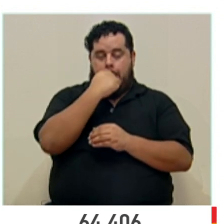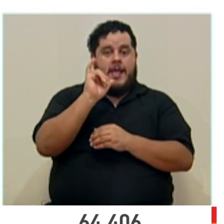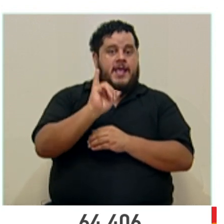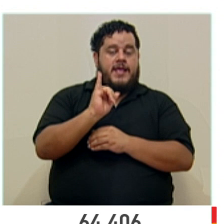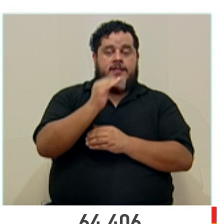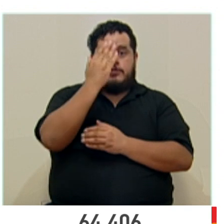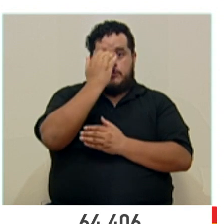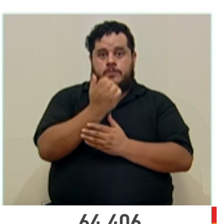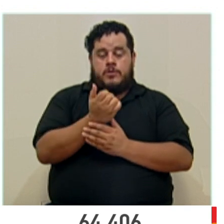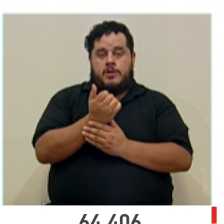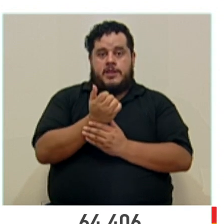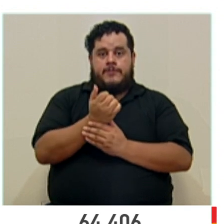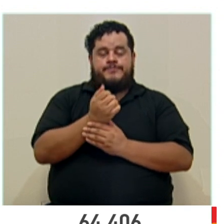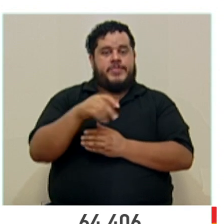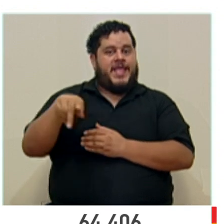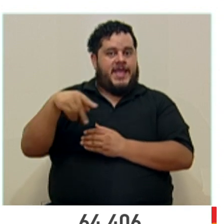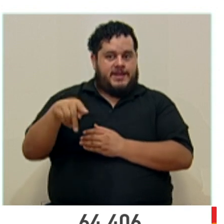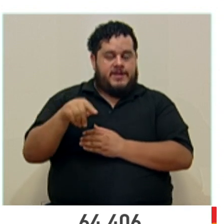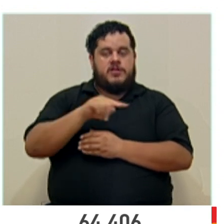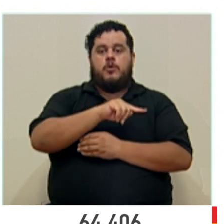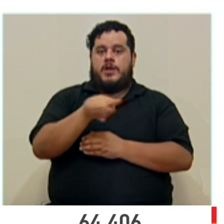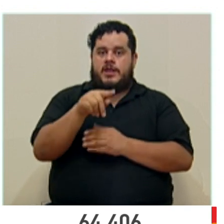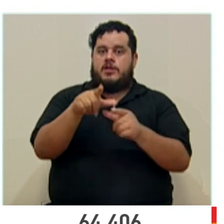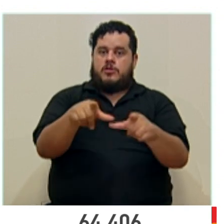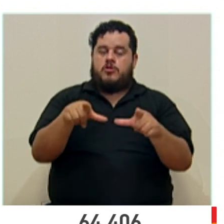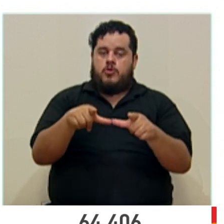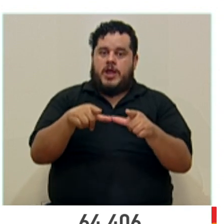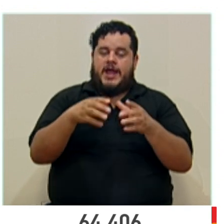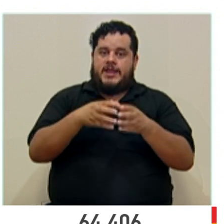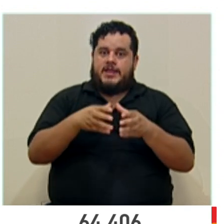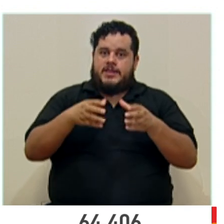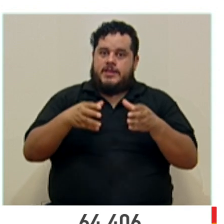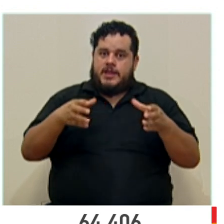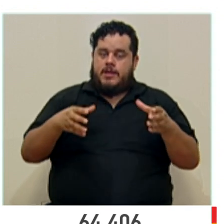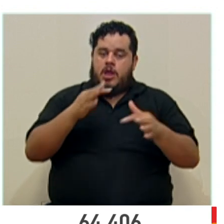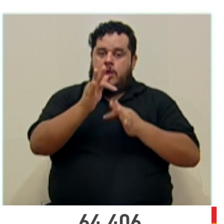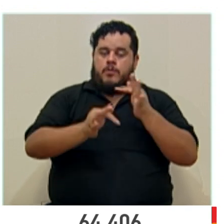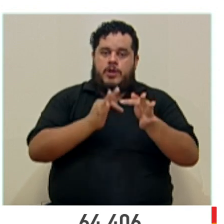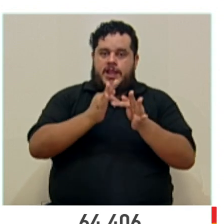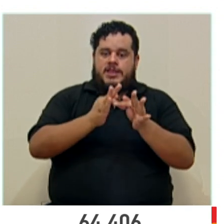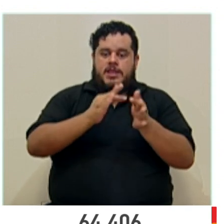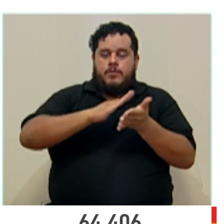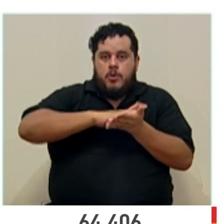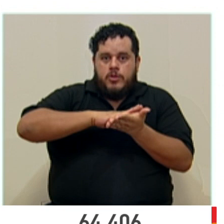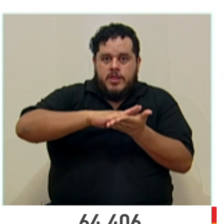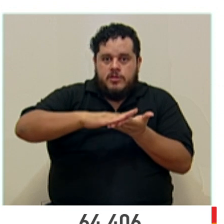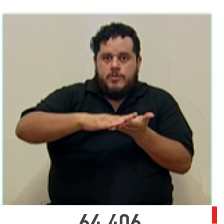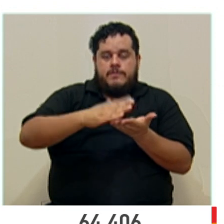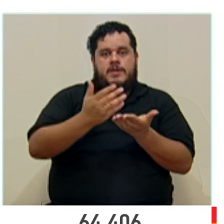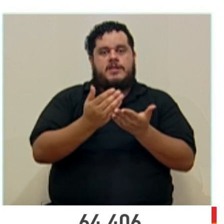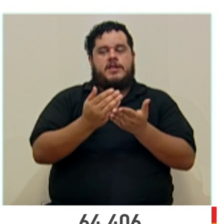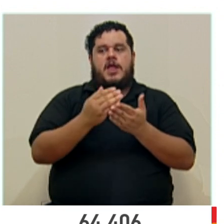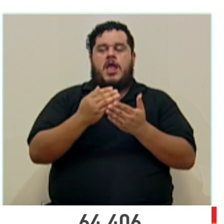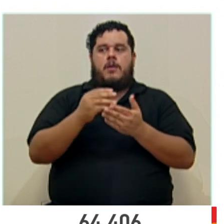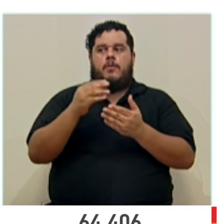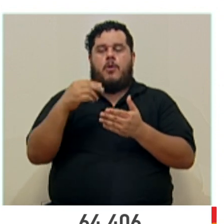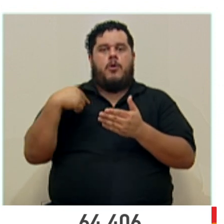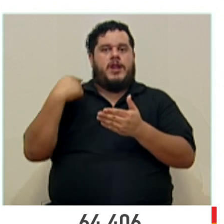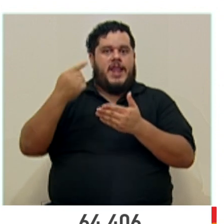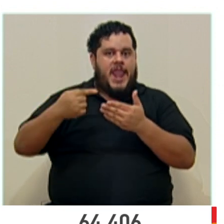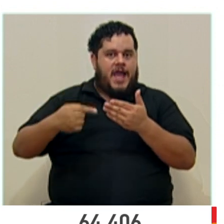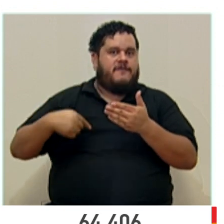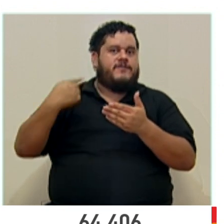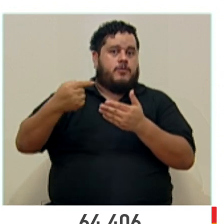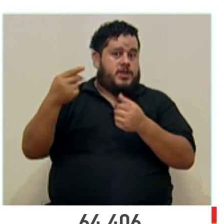cuanto el riesgo en estos sitios se ve incrementado por el tipo de superficies, por la frecuencia de uso y por